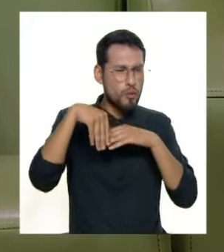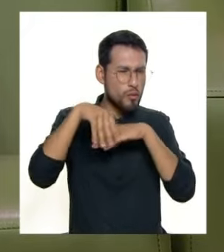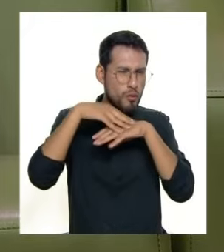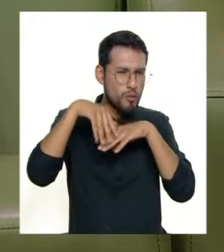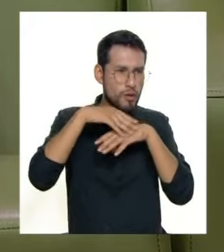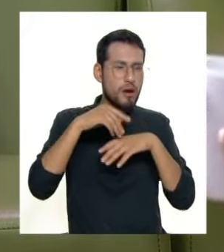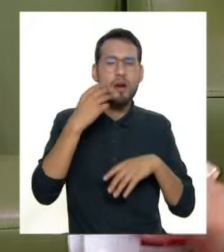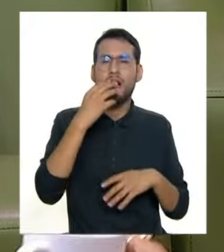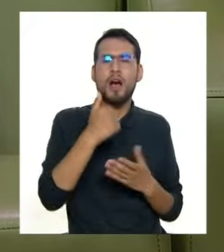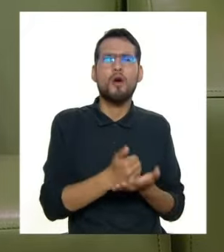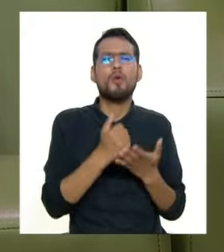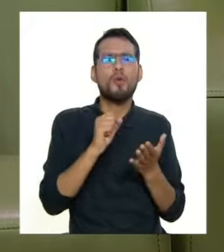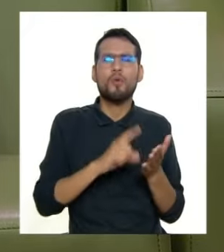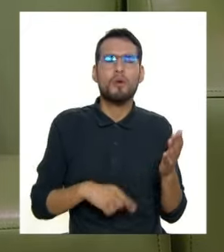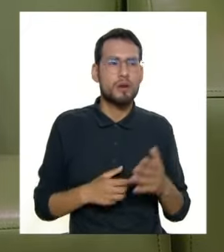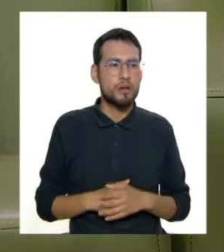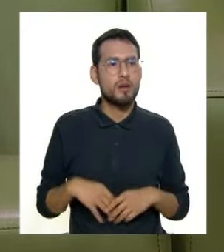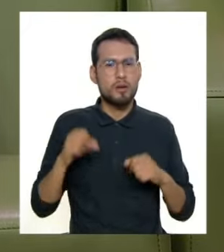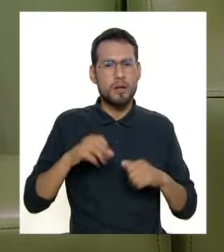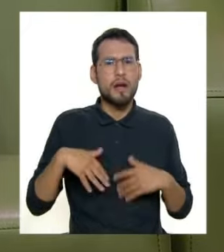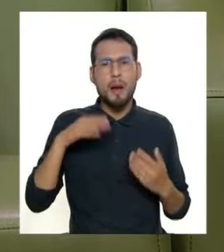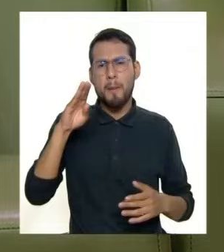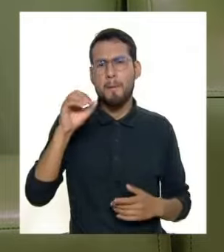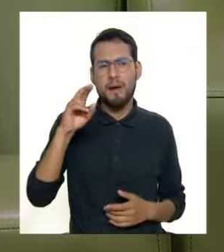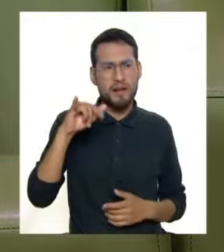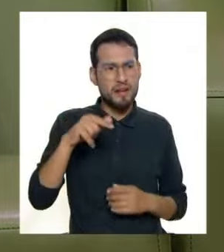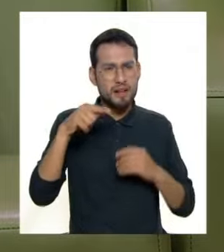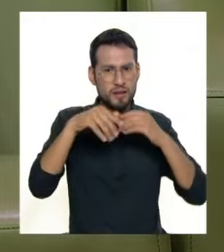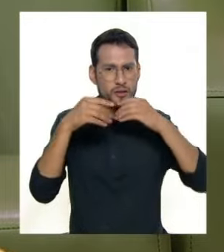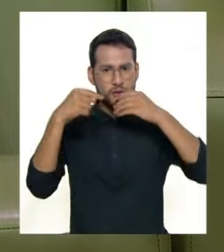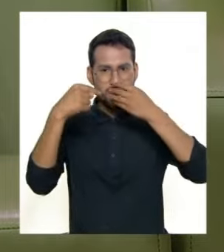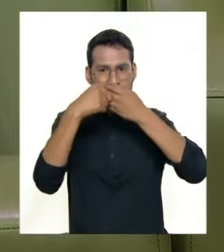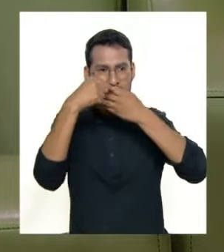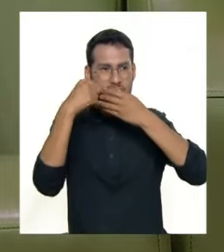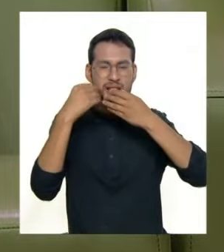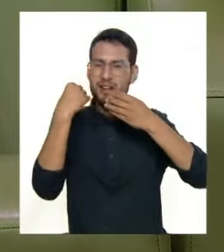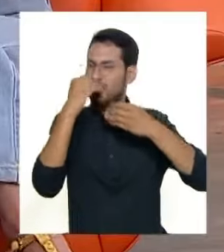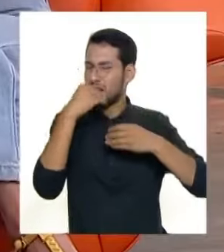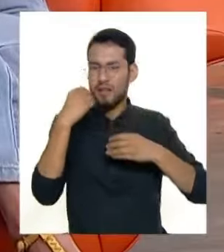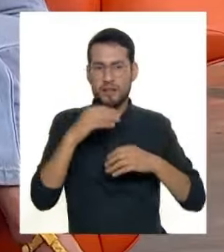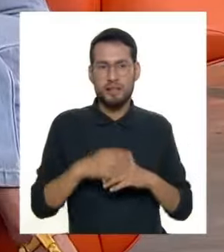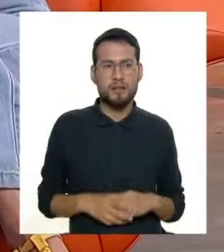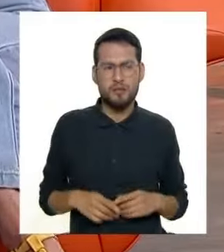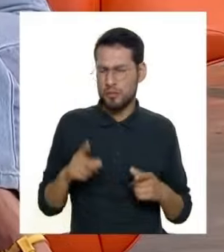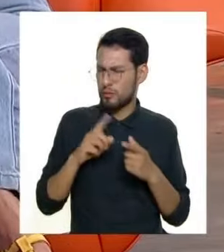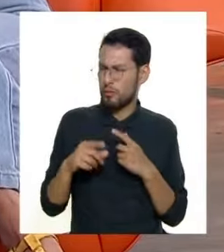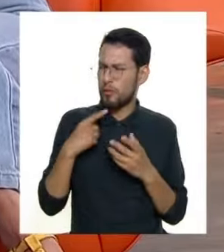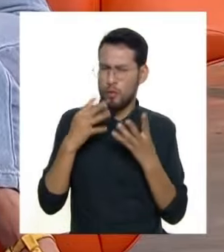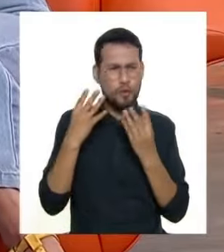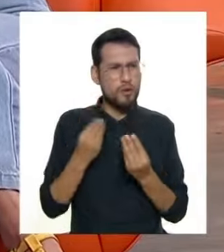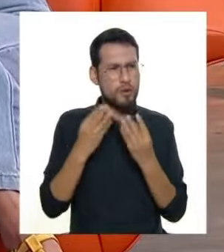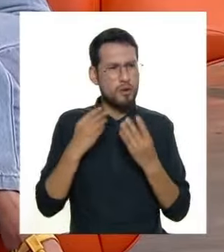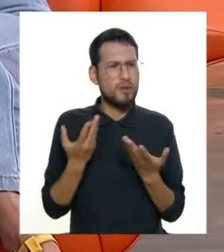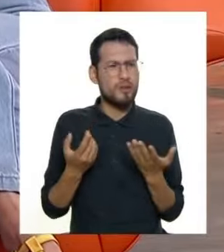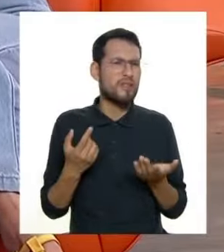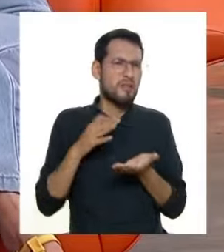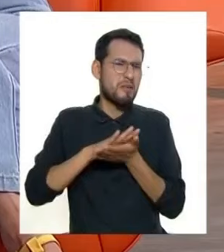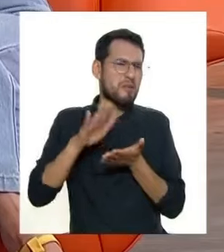Que eso nos sirve para poder eliminar las bacterias que están encima de los puntos que nosotros pero colocamos. Pero uno le da la sensación que el suave limpia muy